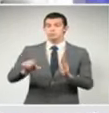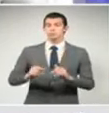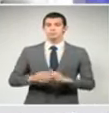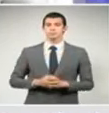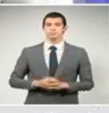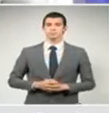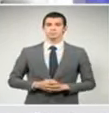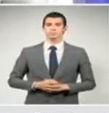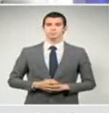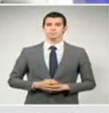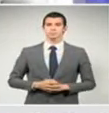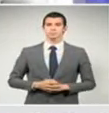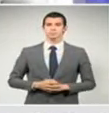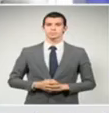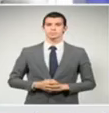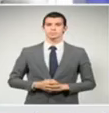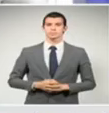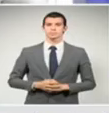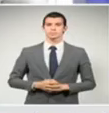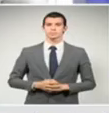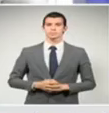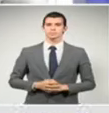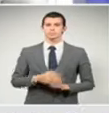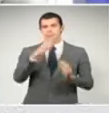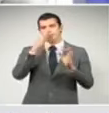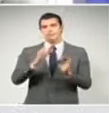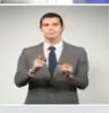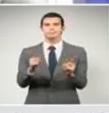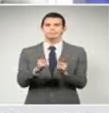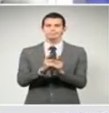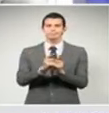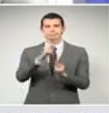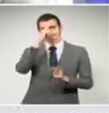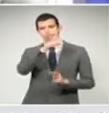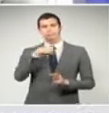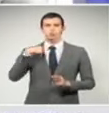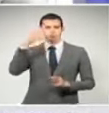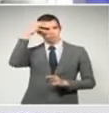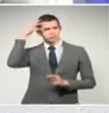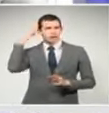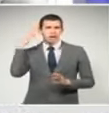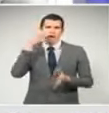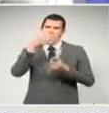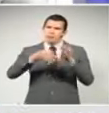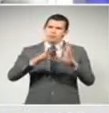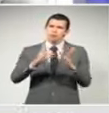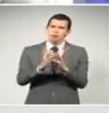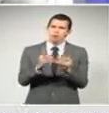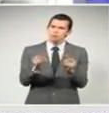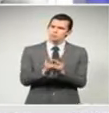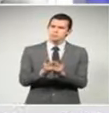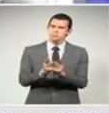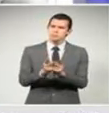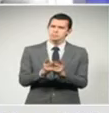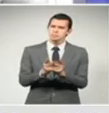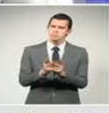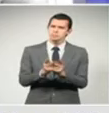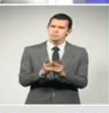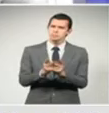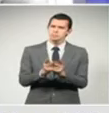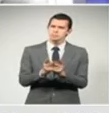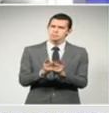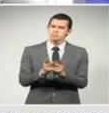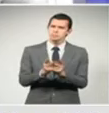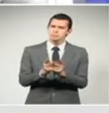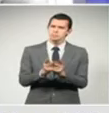nuevo coronavirus. Ha sido el análisis sobre la situación epidemiológica en el país del doctor Francisco Durán García, director